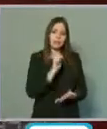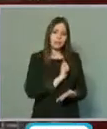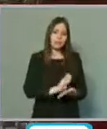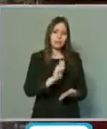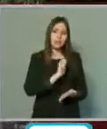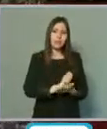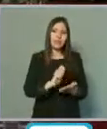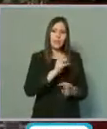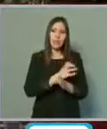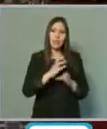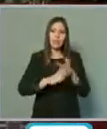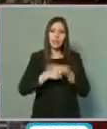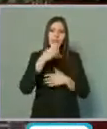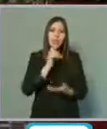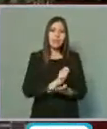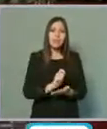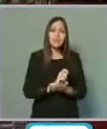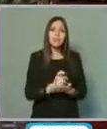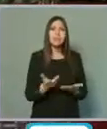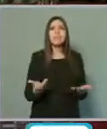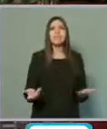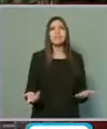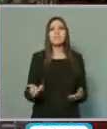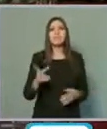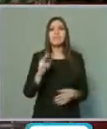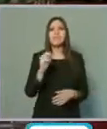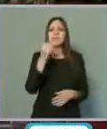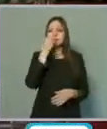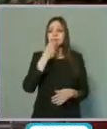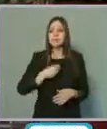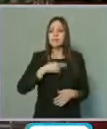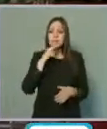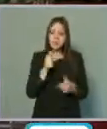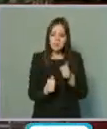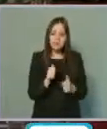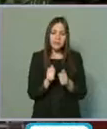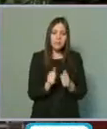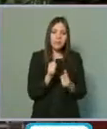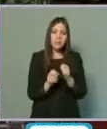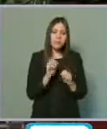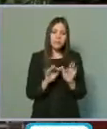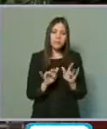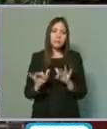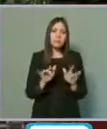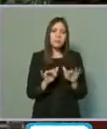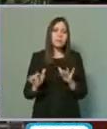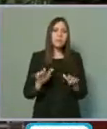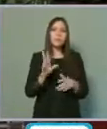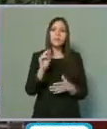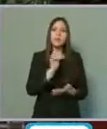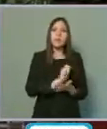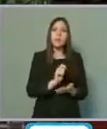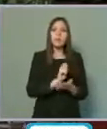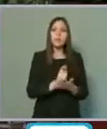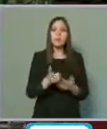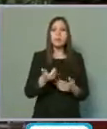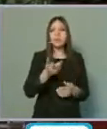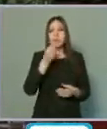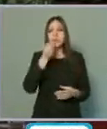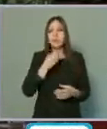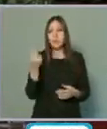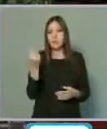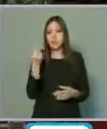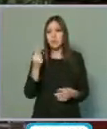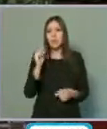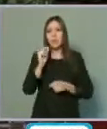sea, cosas tan básicas que estamos empezando a perder habilidades por el hecho de que dependemos de la comunicación, pues ya no Sí. escrita, ya no tan verbal, sí, o sea, sí